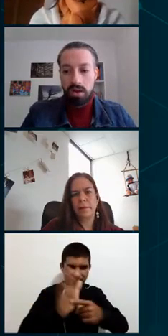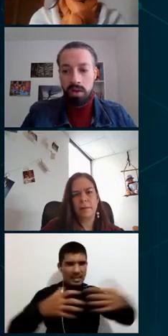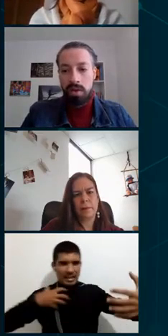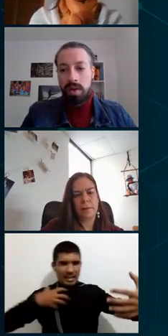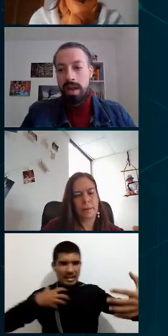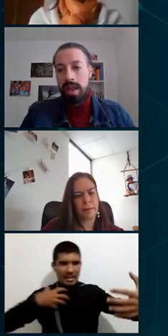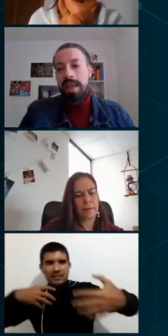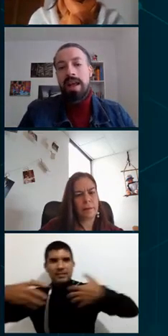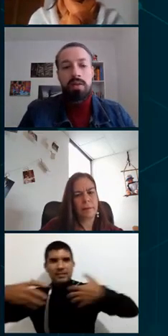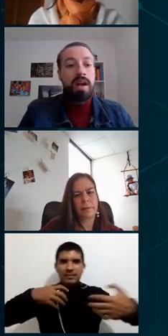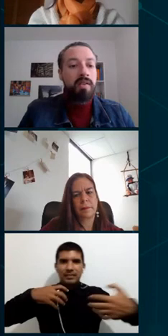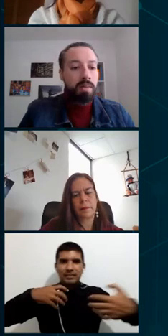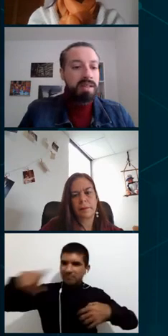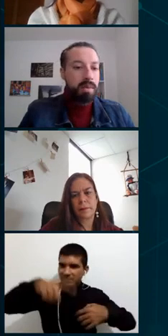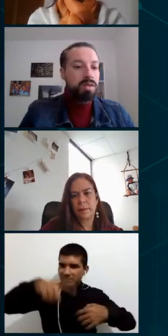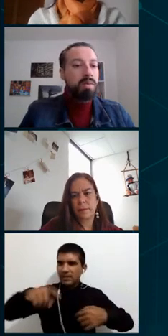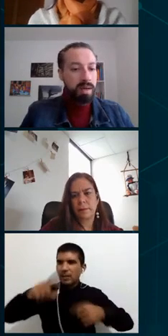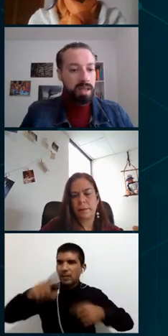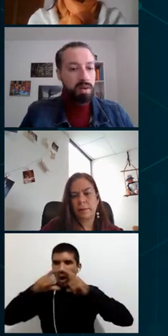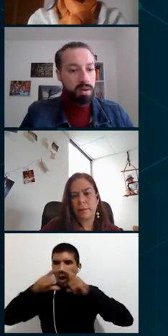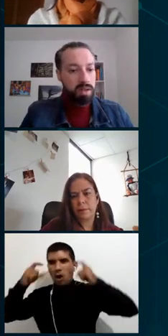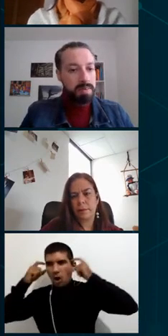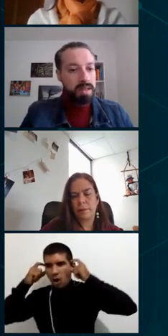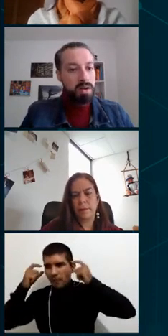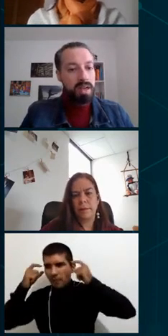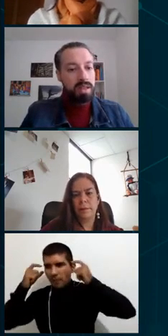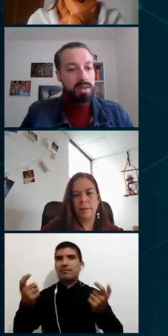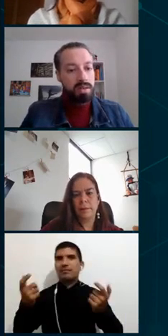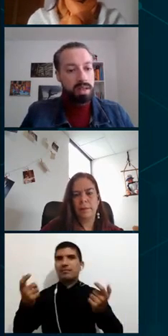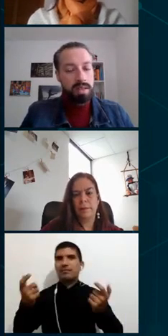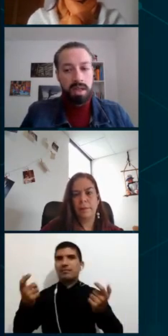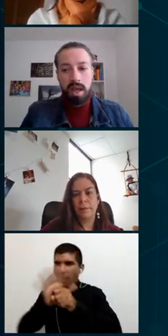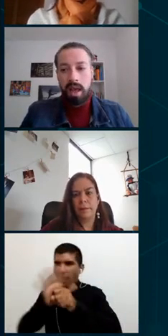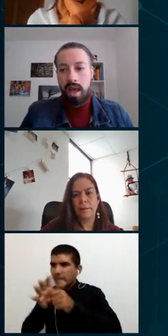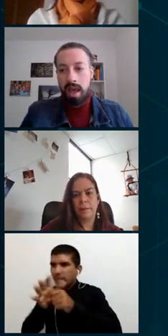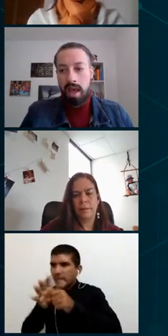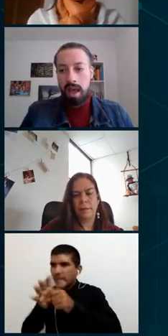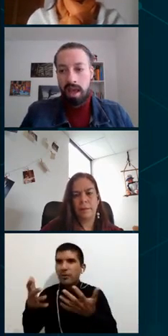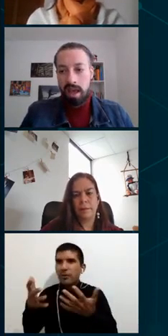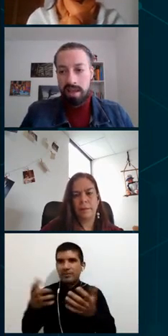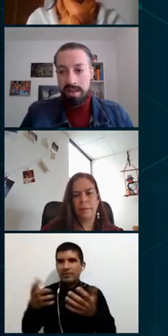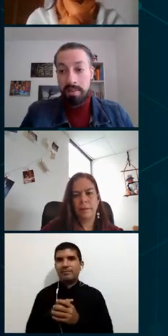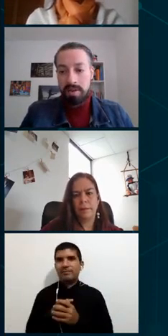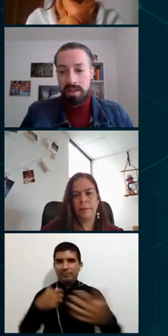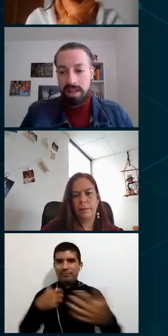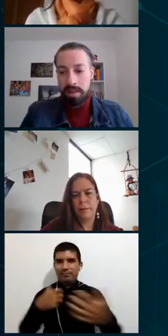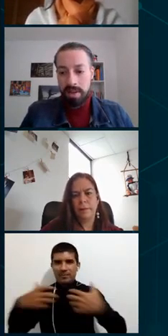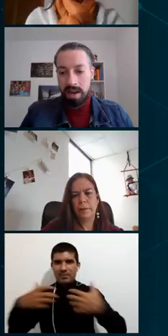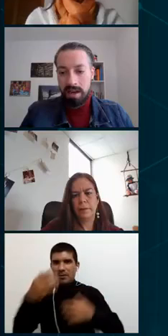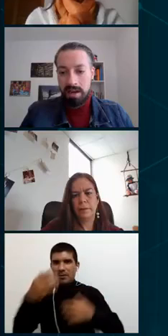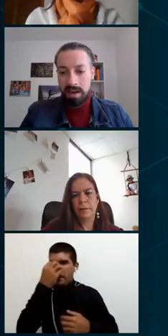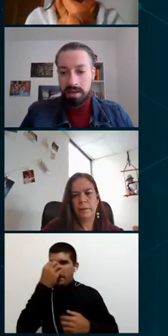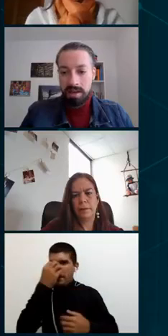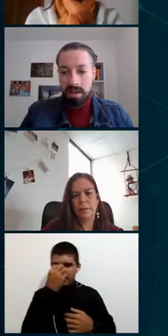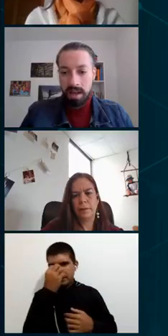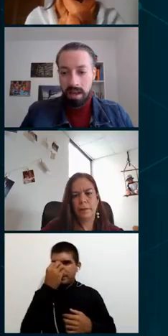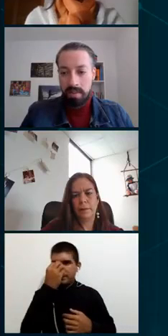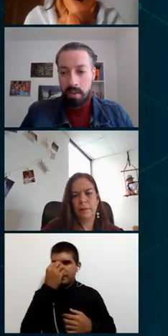ese entorno y que de alguna forma estamos compartiendo con otras personas, entonces es importante